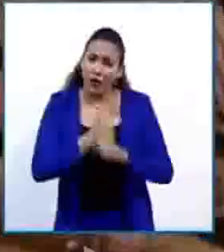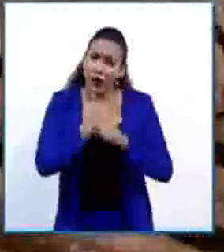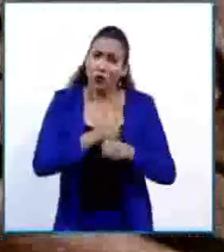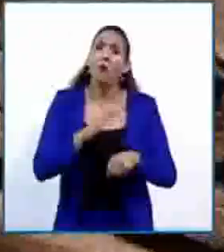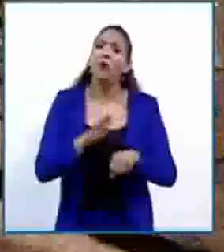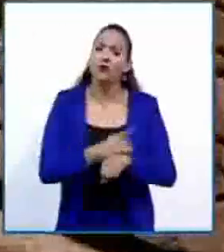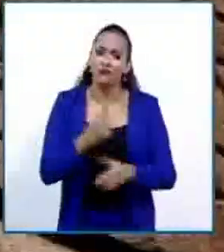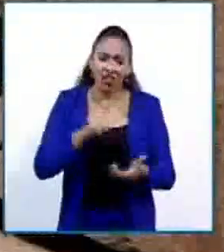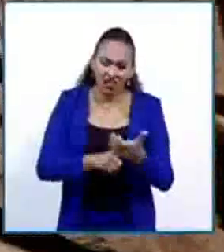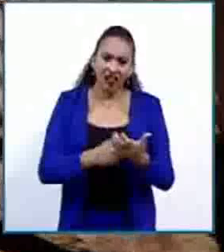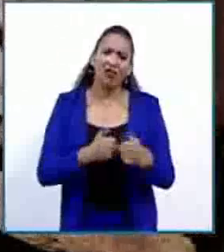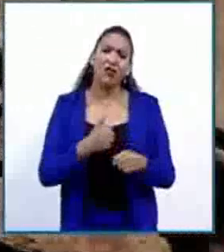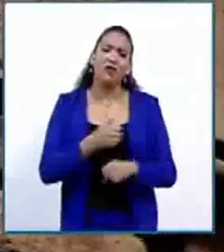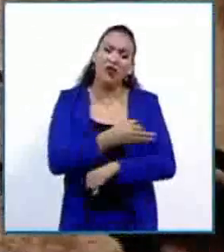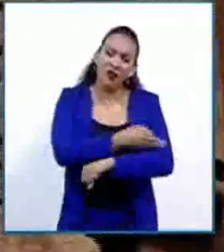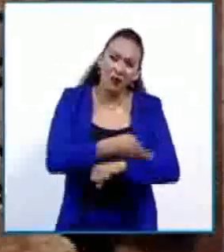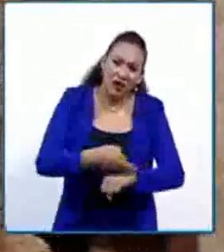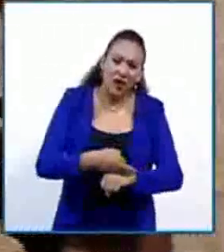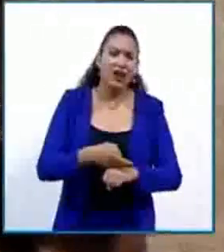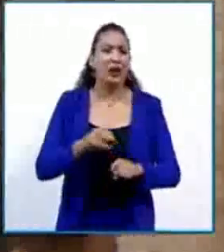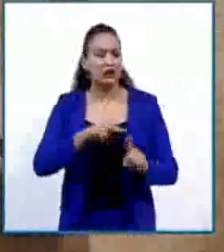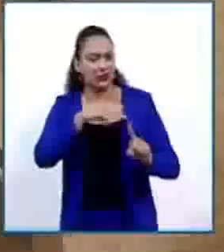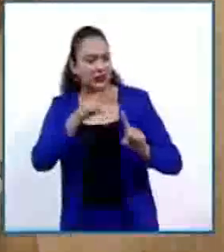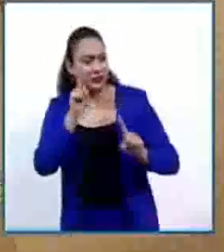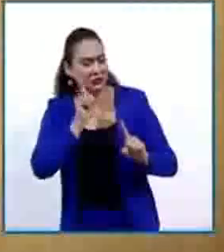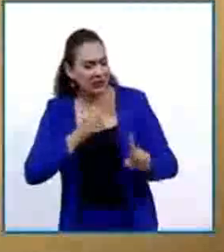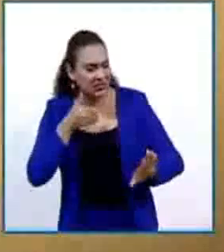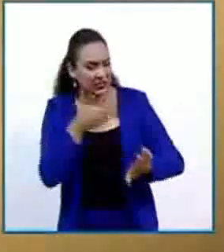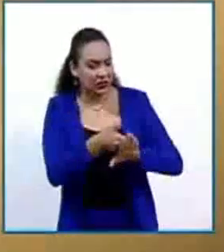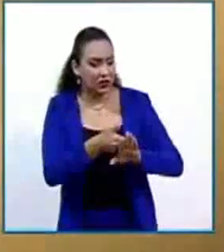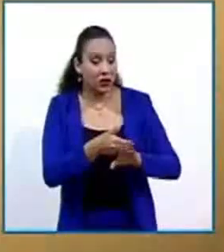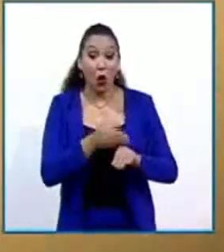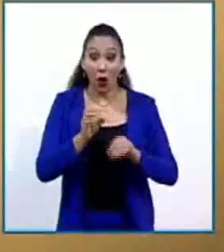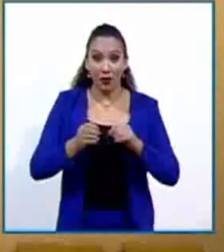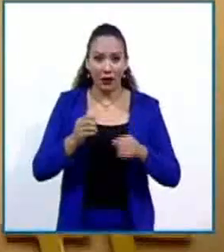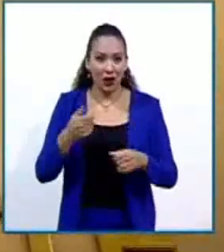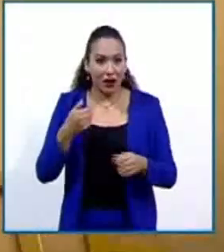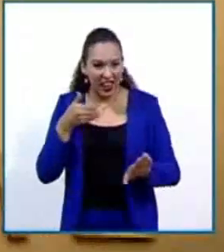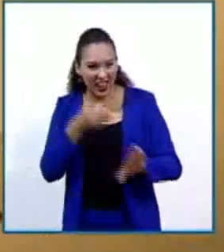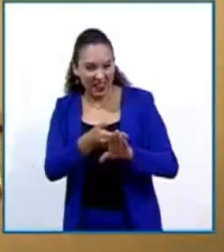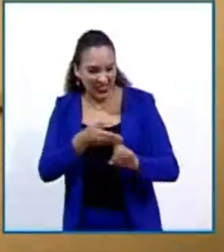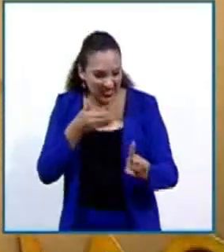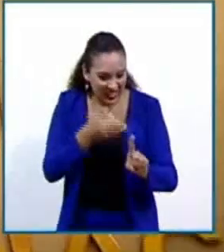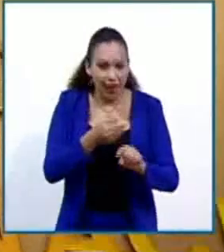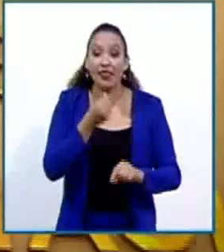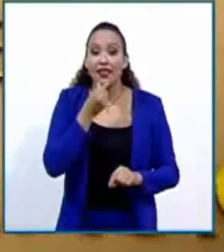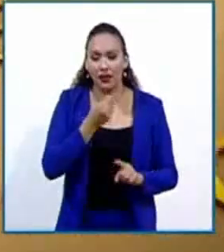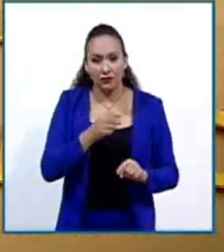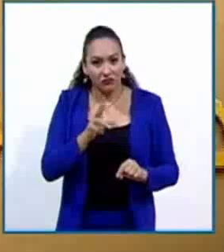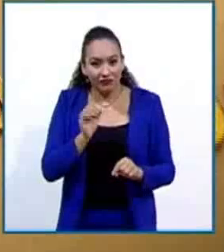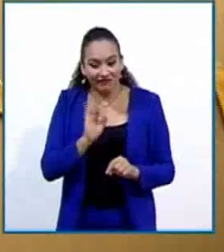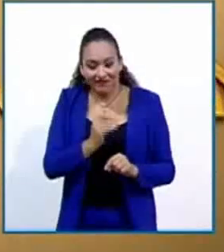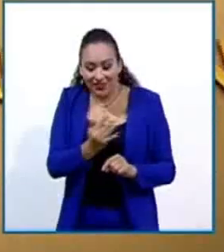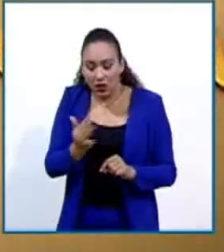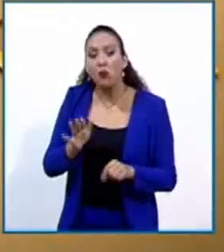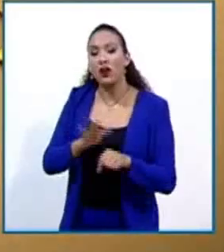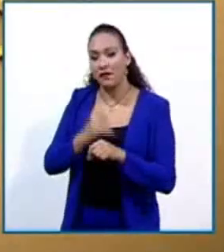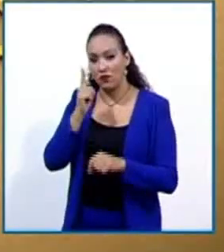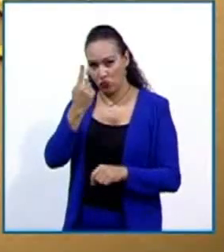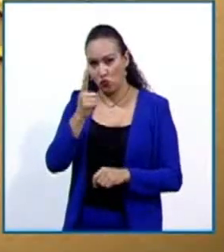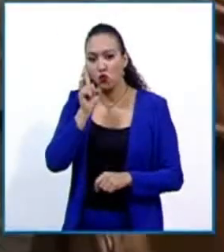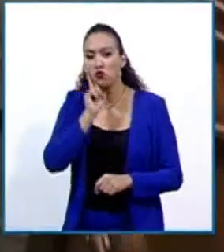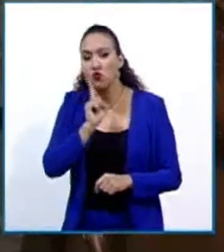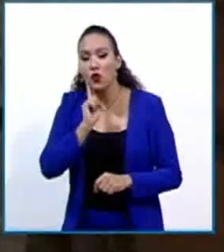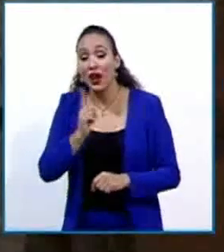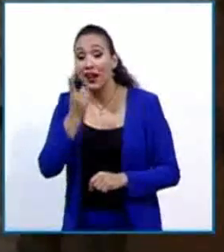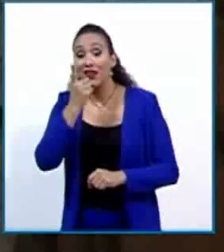familiar sin que sea necesario que se ejerza directamente en su contra. El caso deriva de un recurso promovido por una mujer que argumentó que